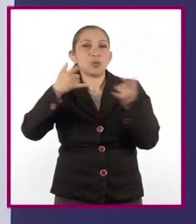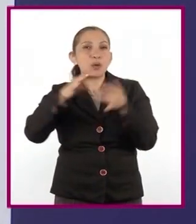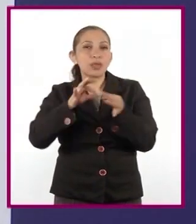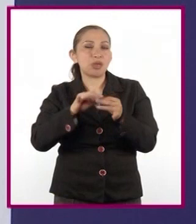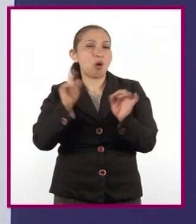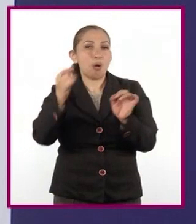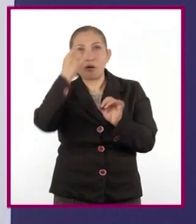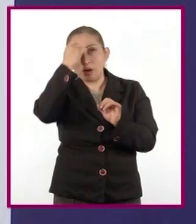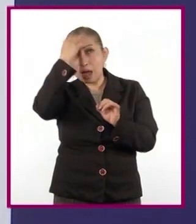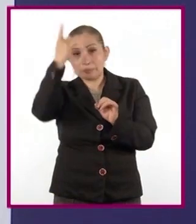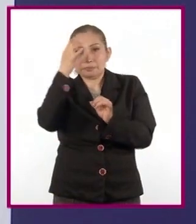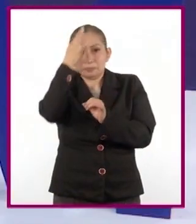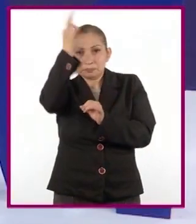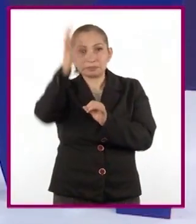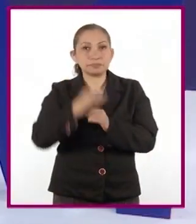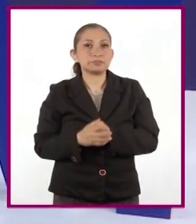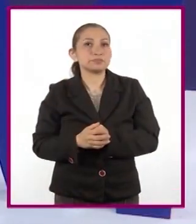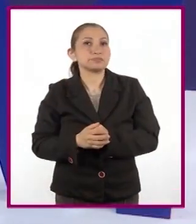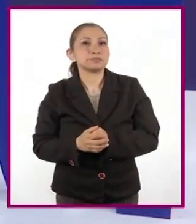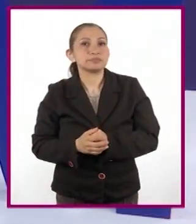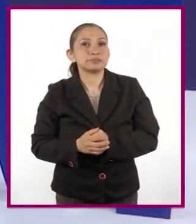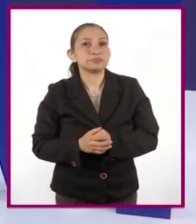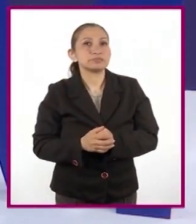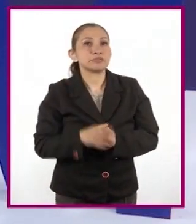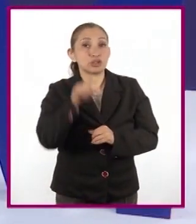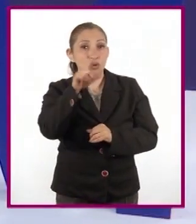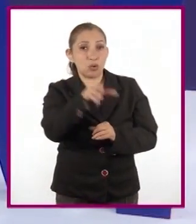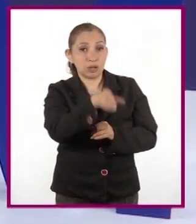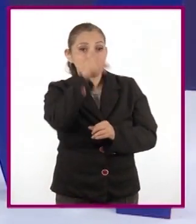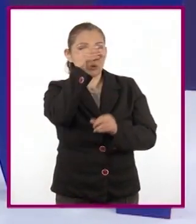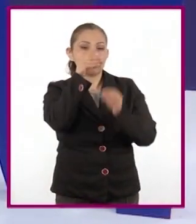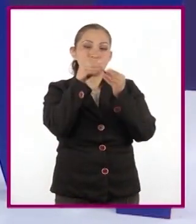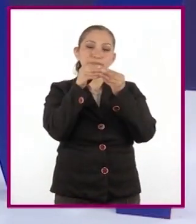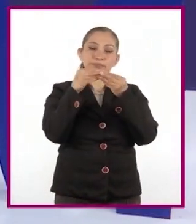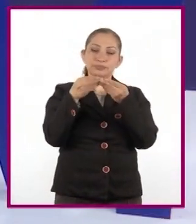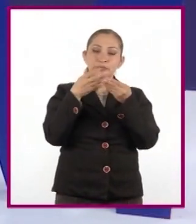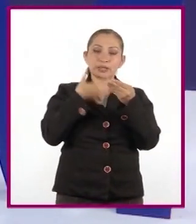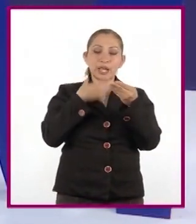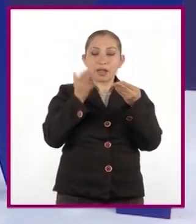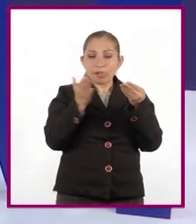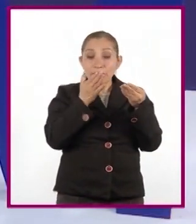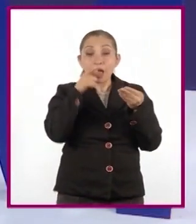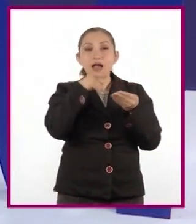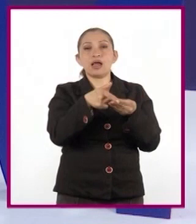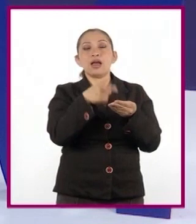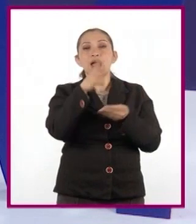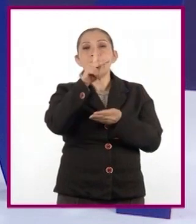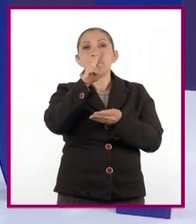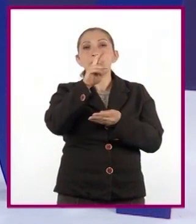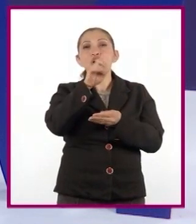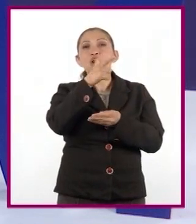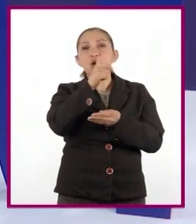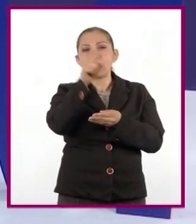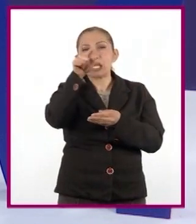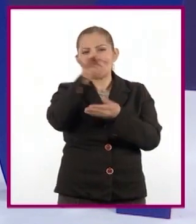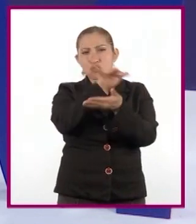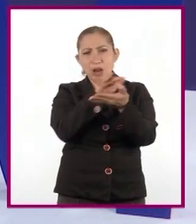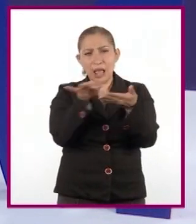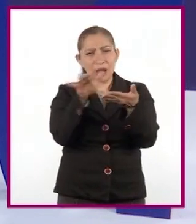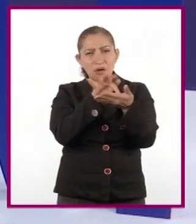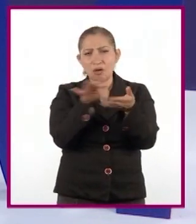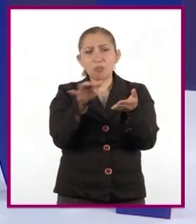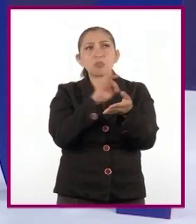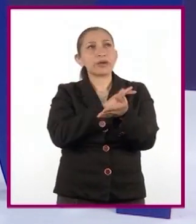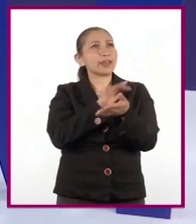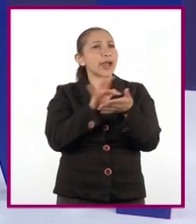o adivinanzas. Seleccionen aquel que tenga un prólogo y léanlo. Pueden